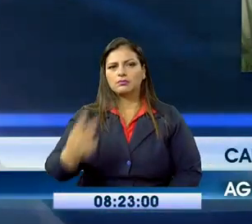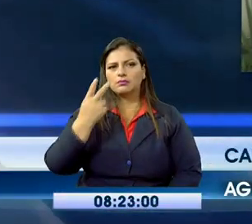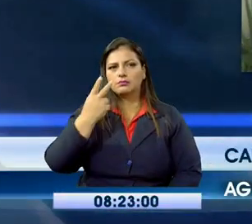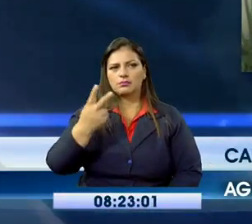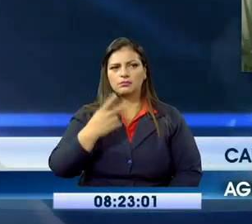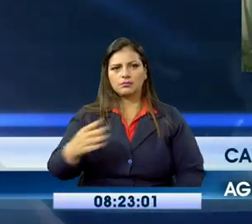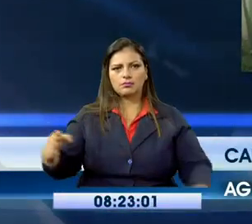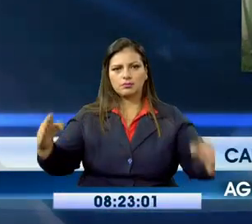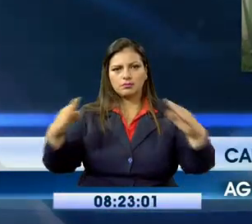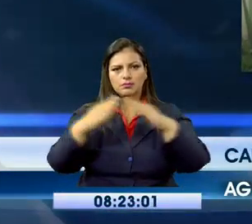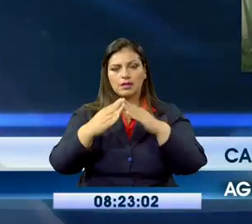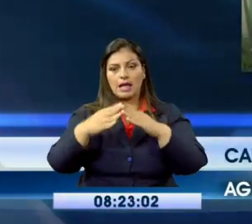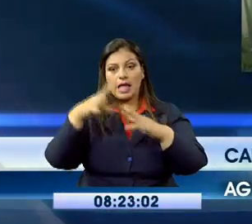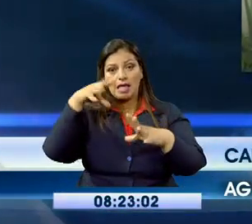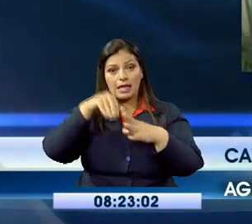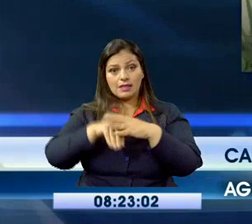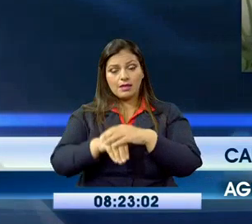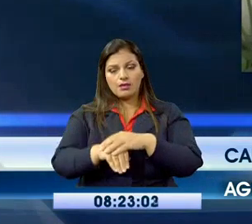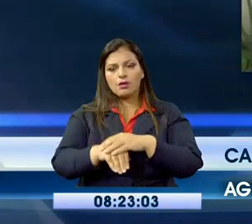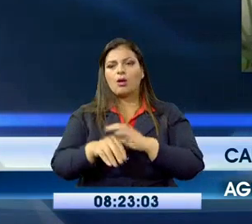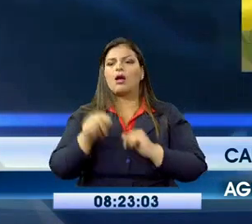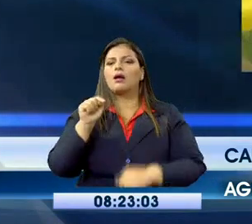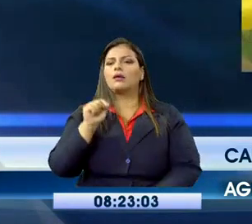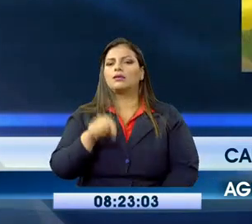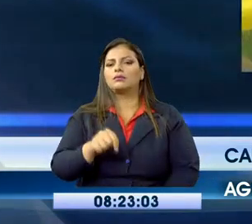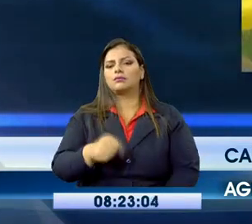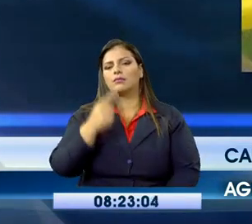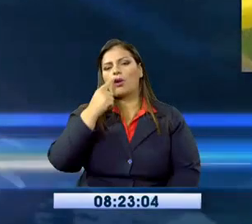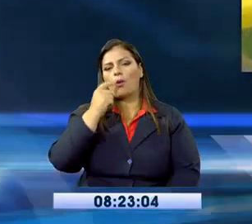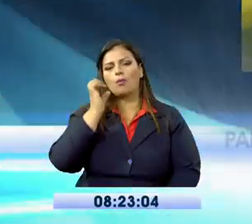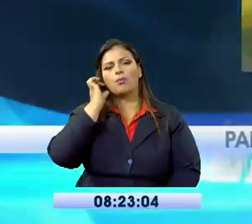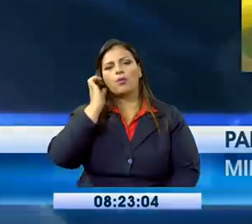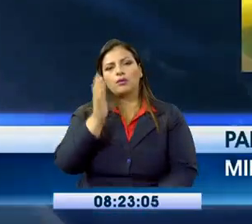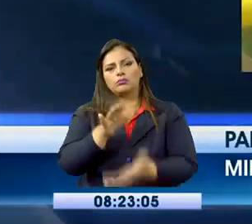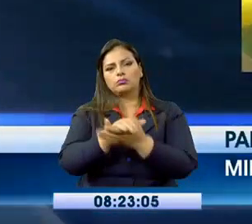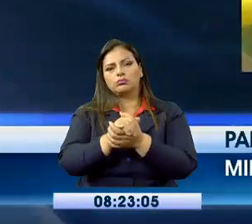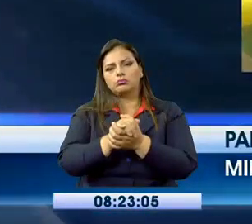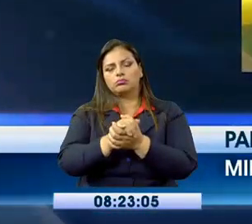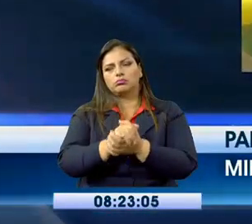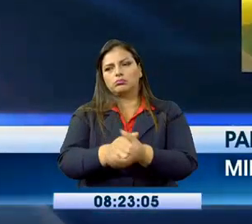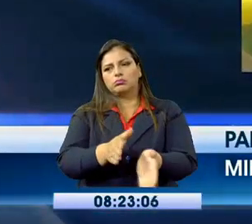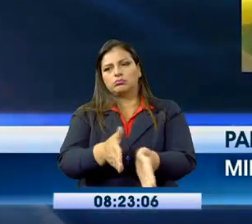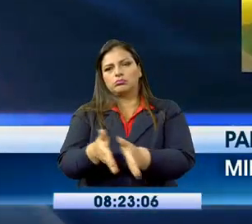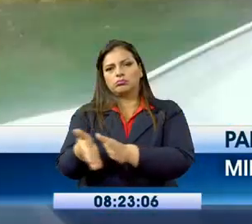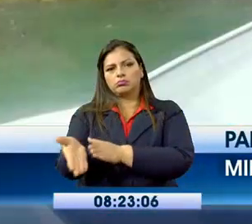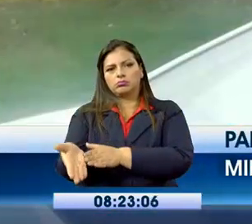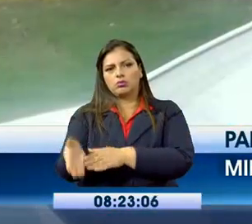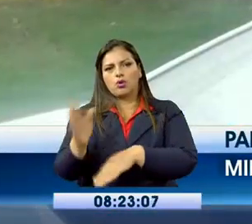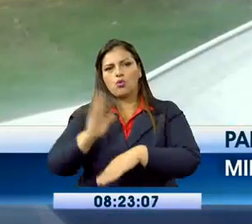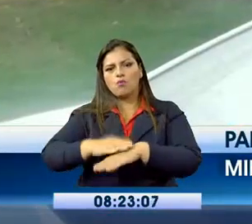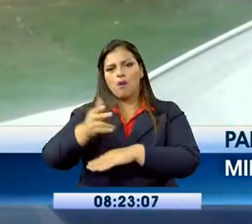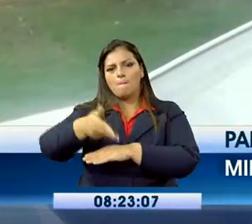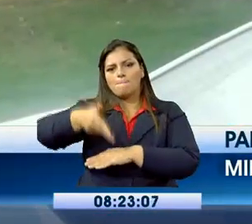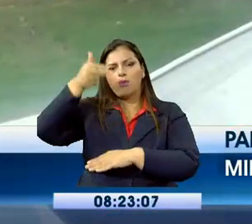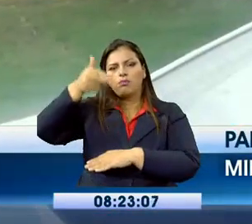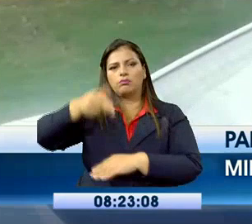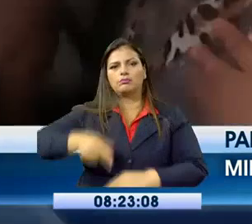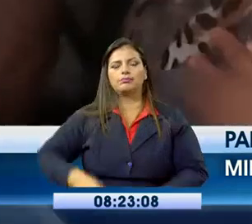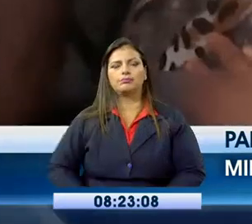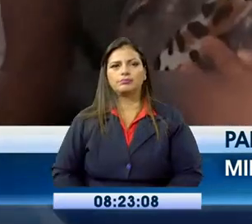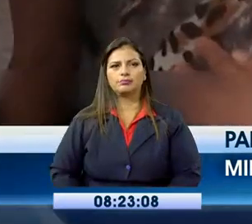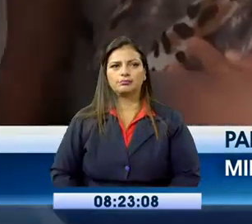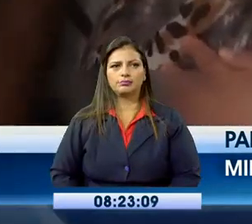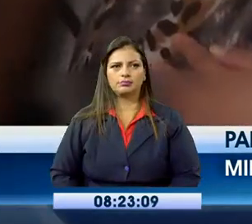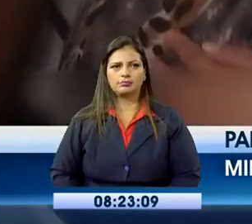una vivienda, en la cual se encontró 2 personas fallecidas por arma de fuego. En la vivienda dormían